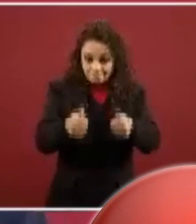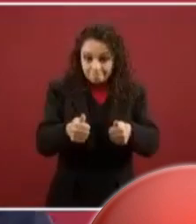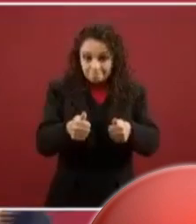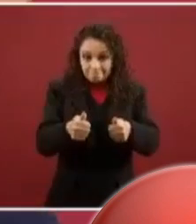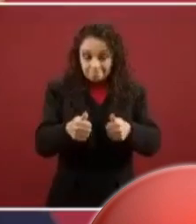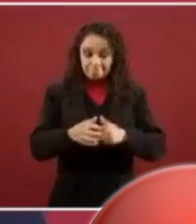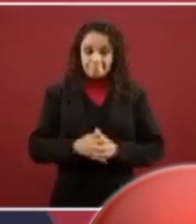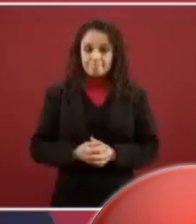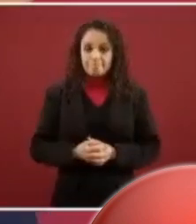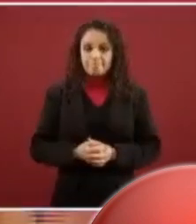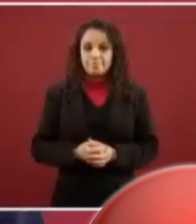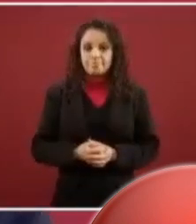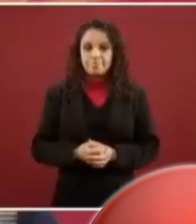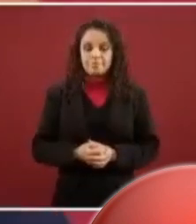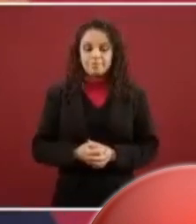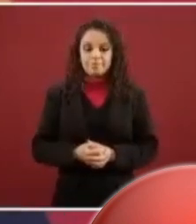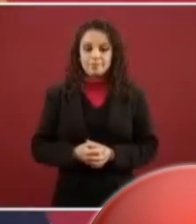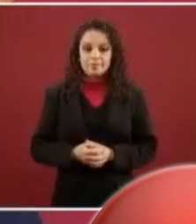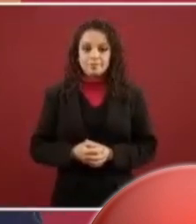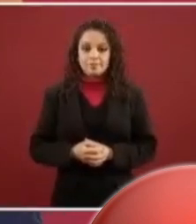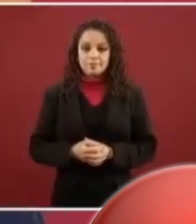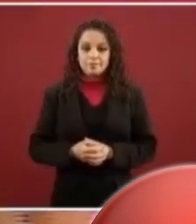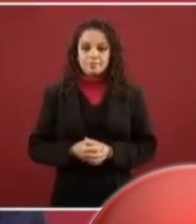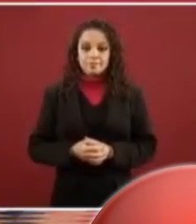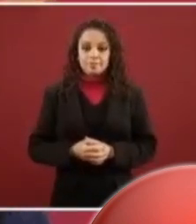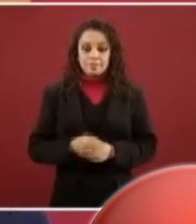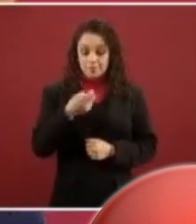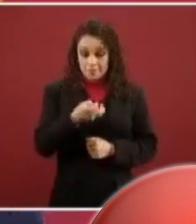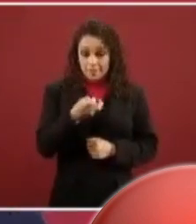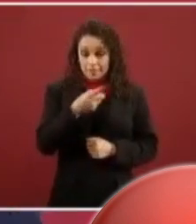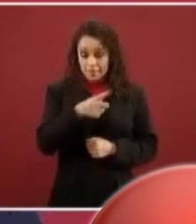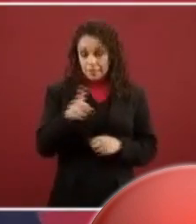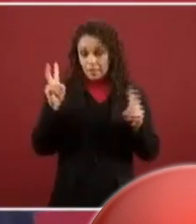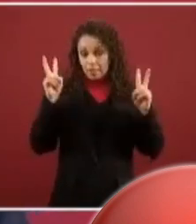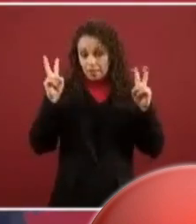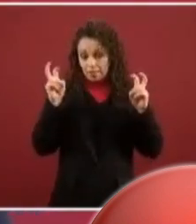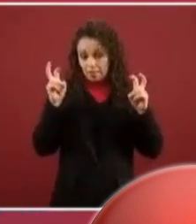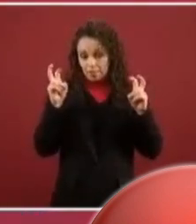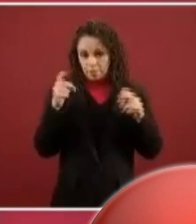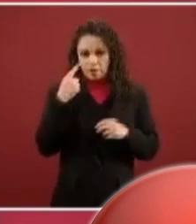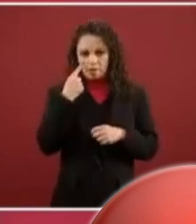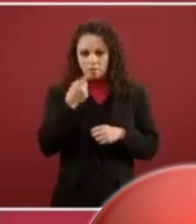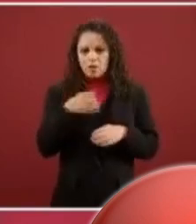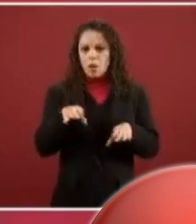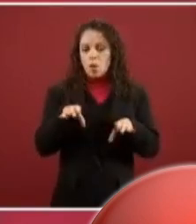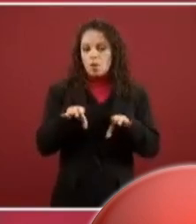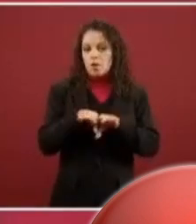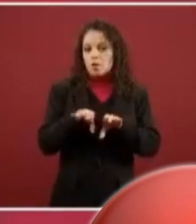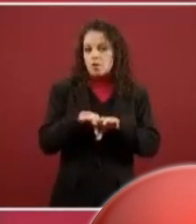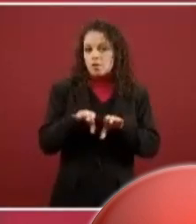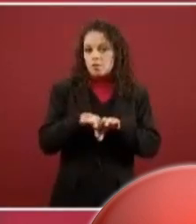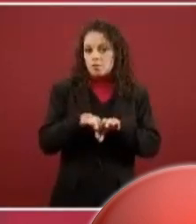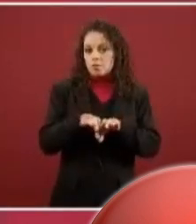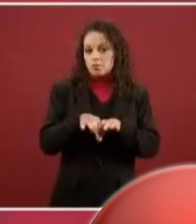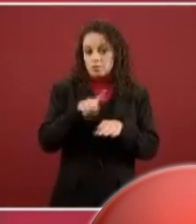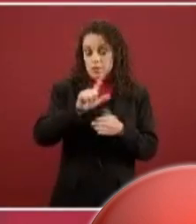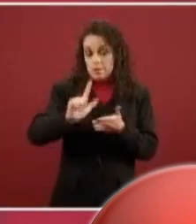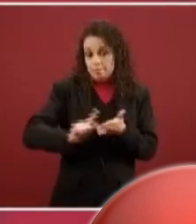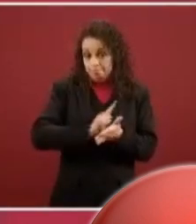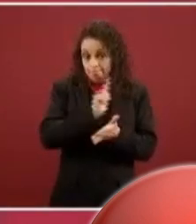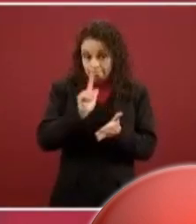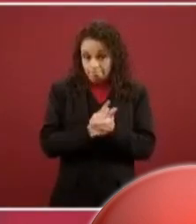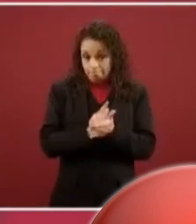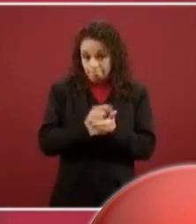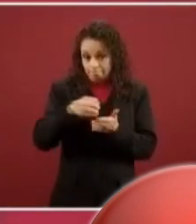Sobre eso hay que ver cómo es concebida la ley de amnistía, hay